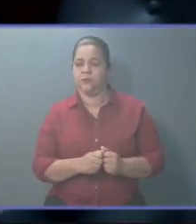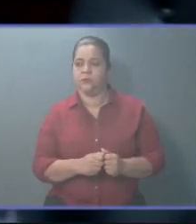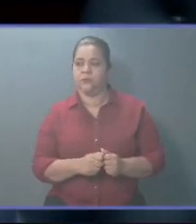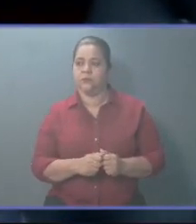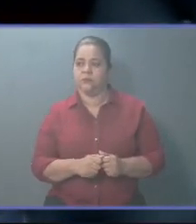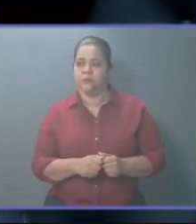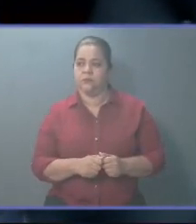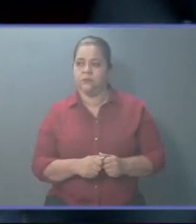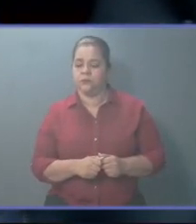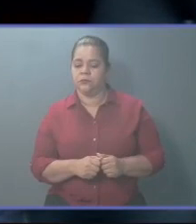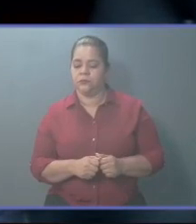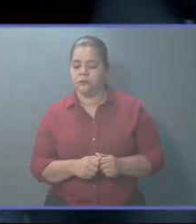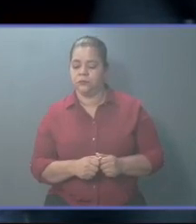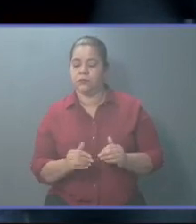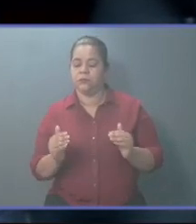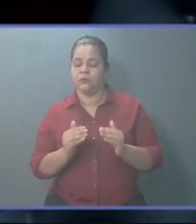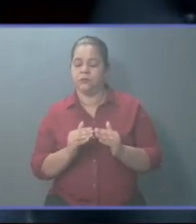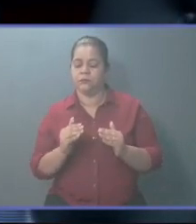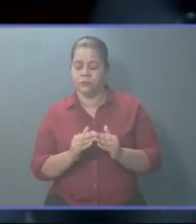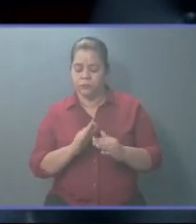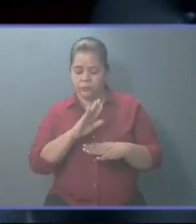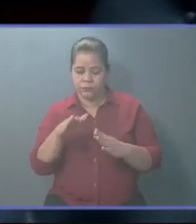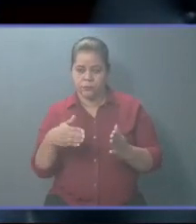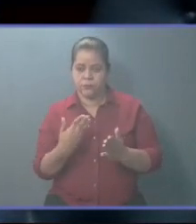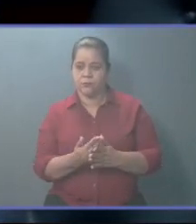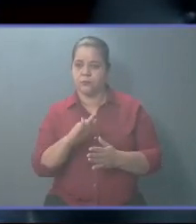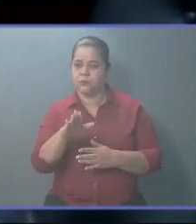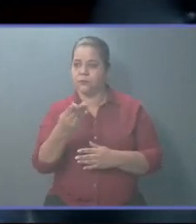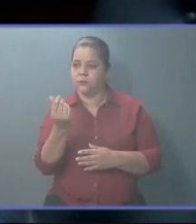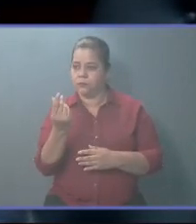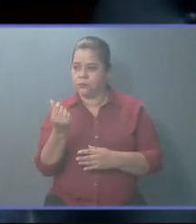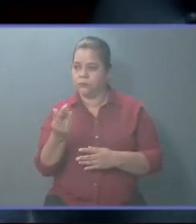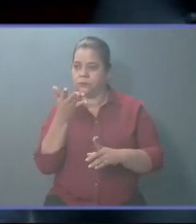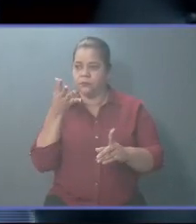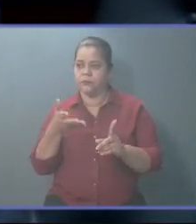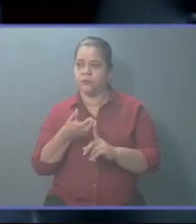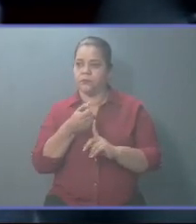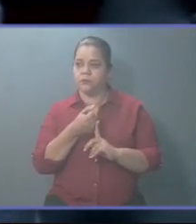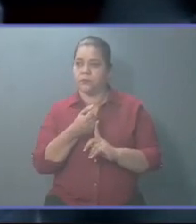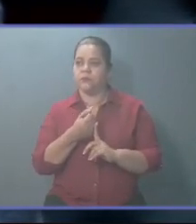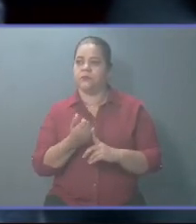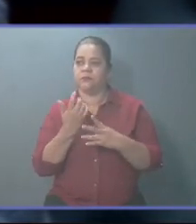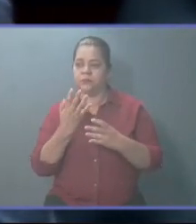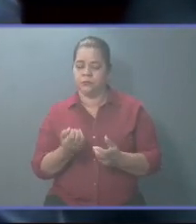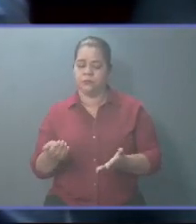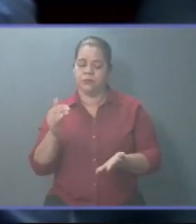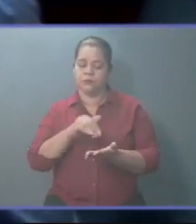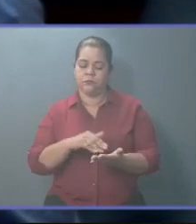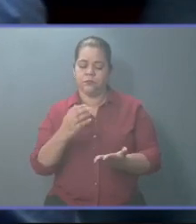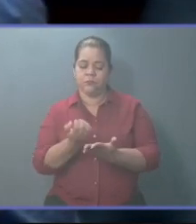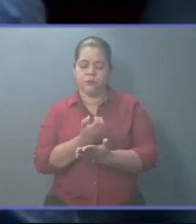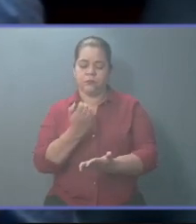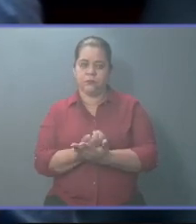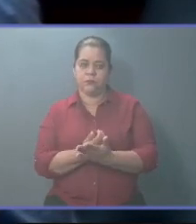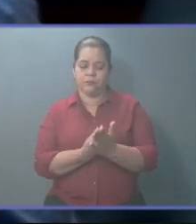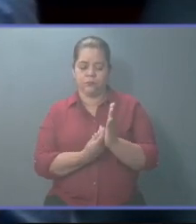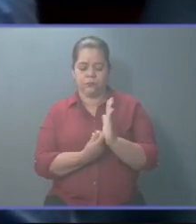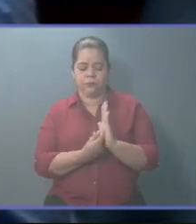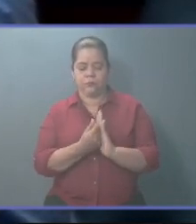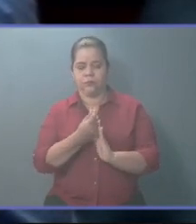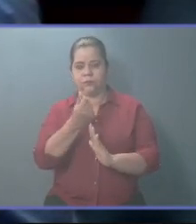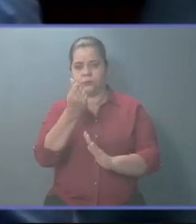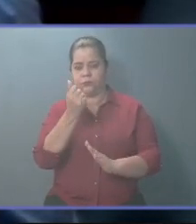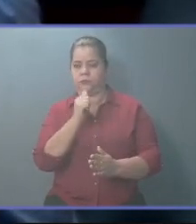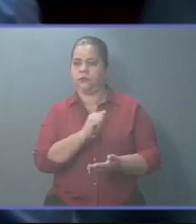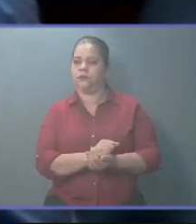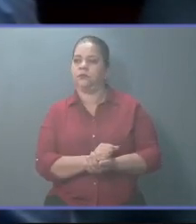también en cuanto a la utilización de recursos que tiene como propósito la reconstrucción económica a raíz de esa